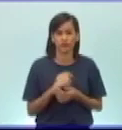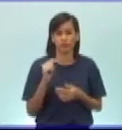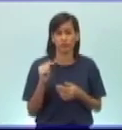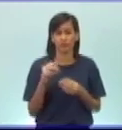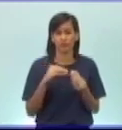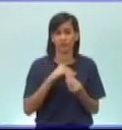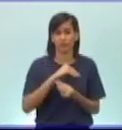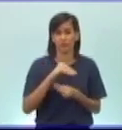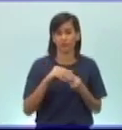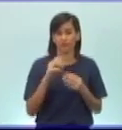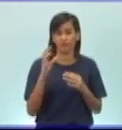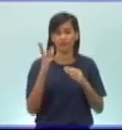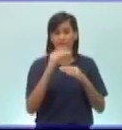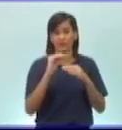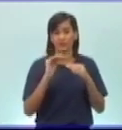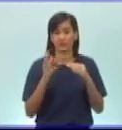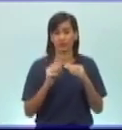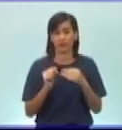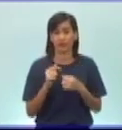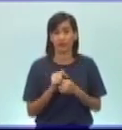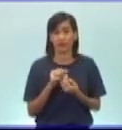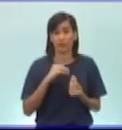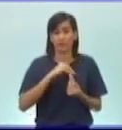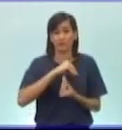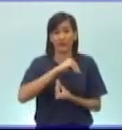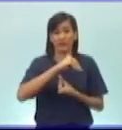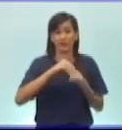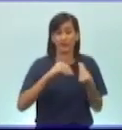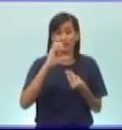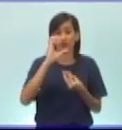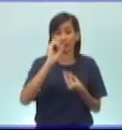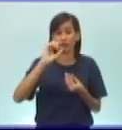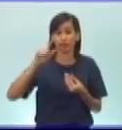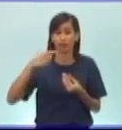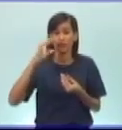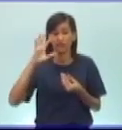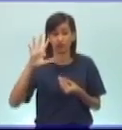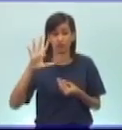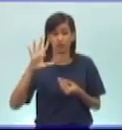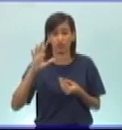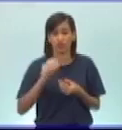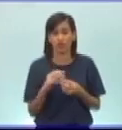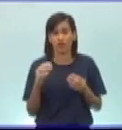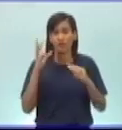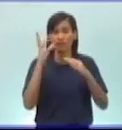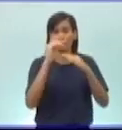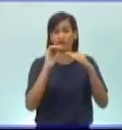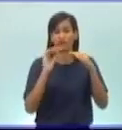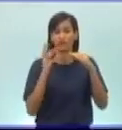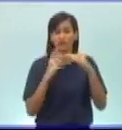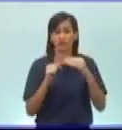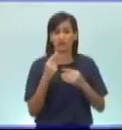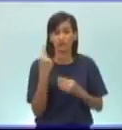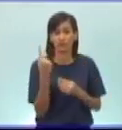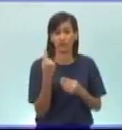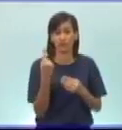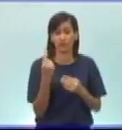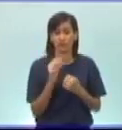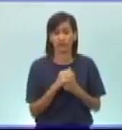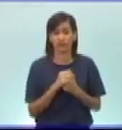fracción. Vamos entonces a convertir esta expresión decimal en fracción, primero convirtiéndola en una